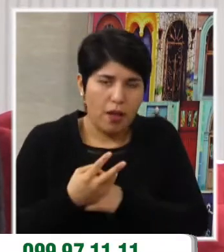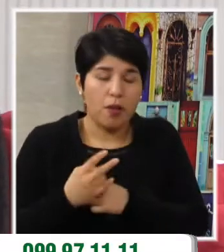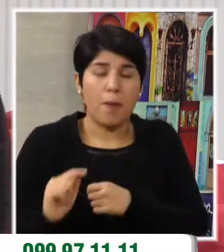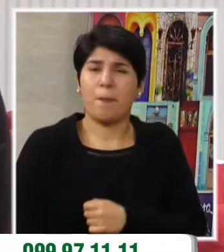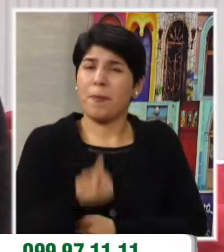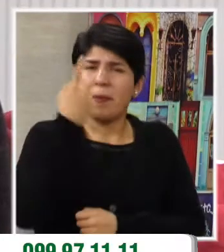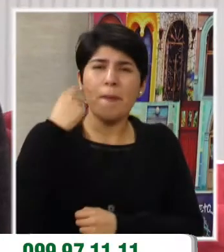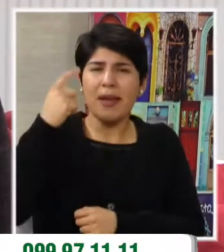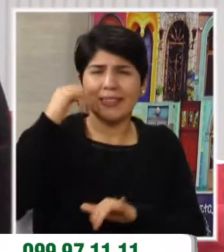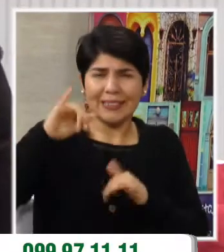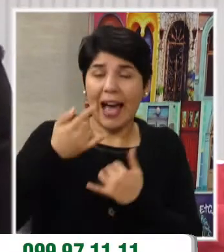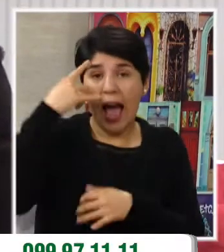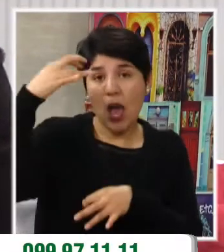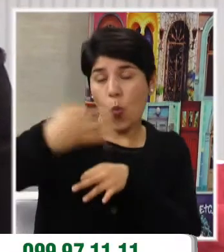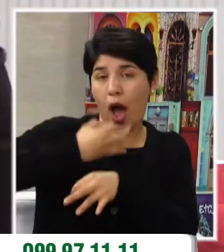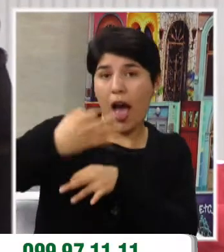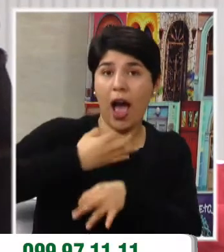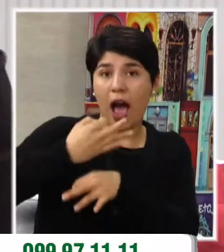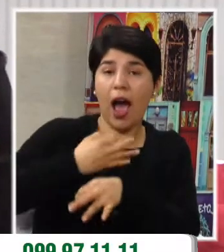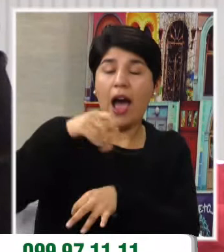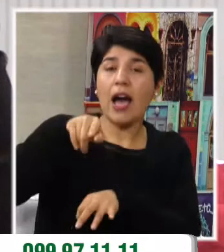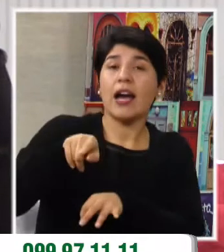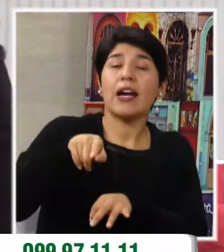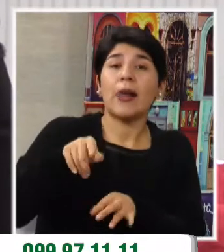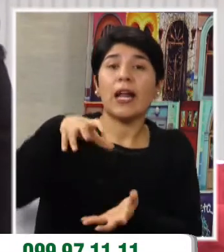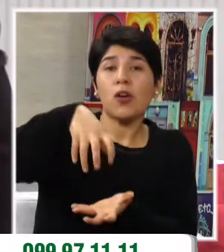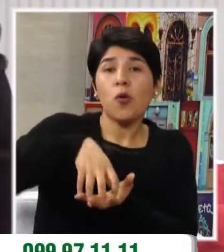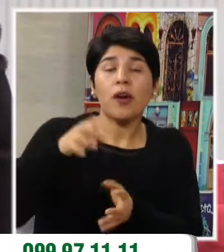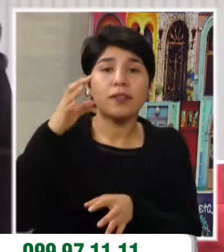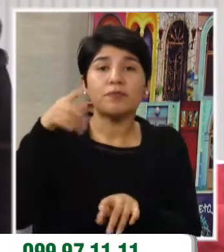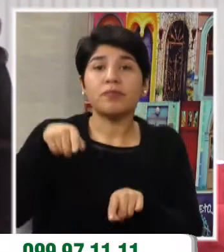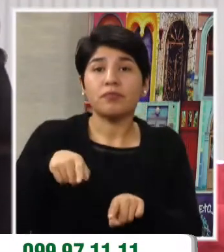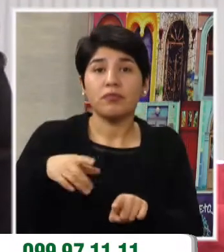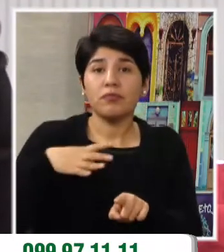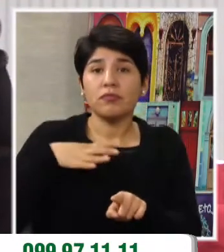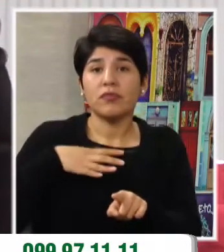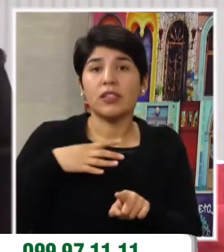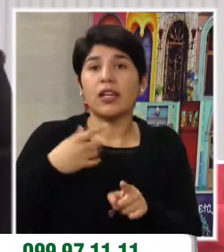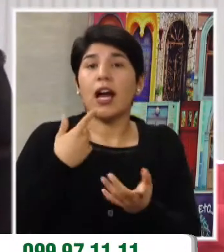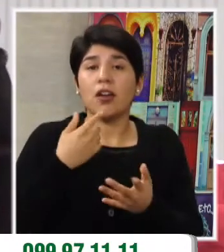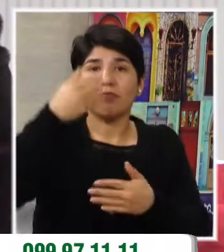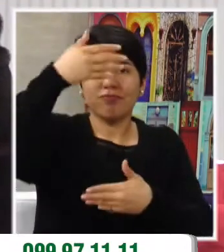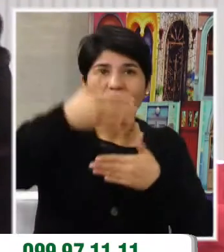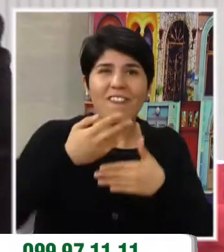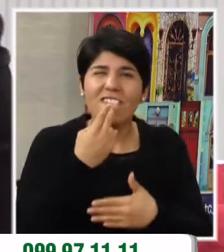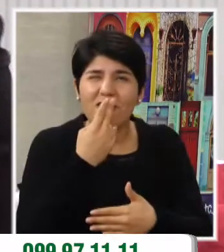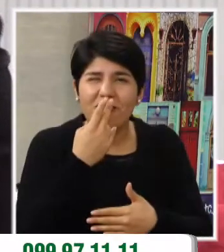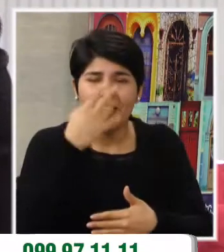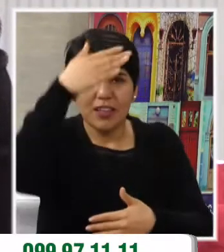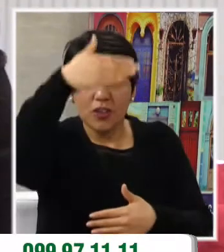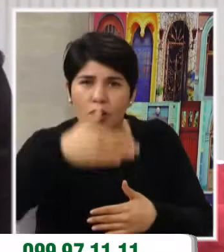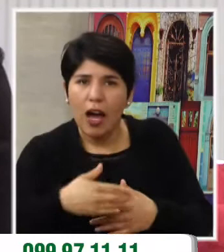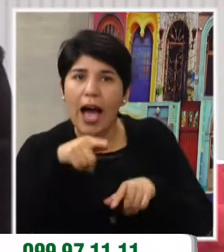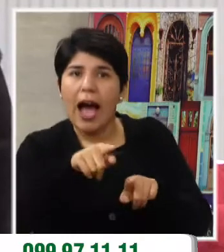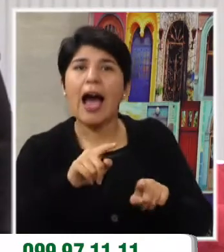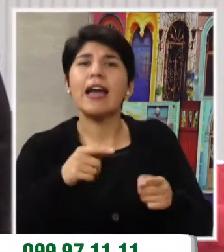la tuvimos en agua este a través de una puerta ventana de vidrio es la fue la